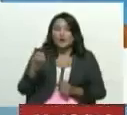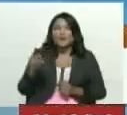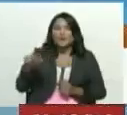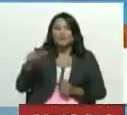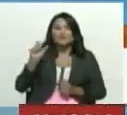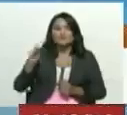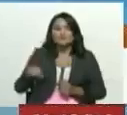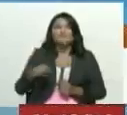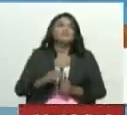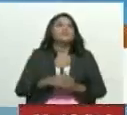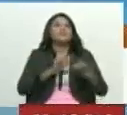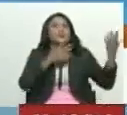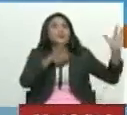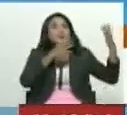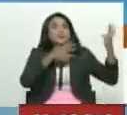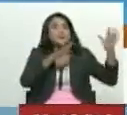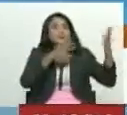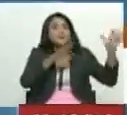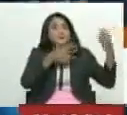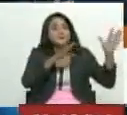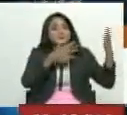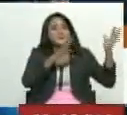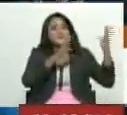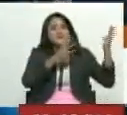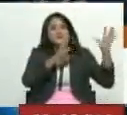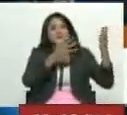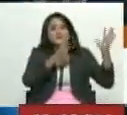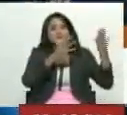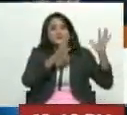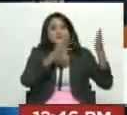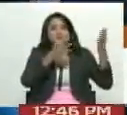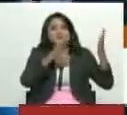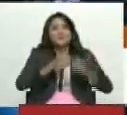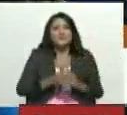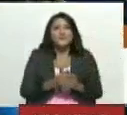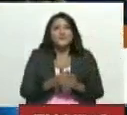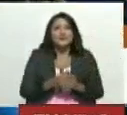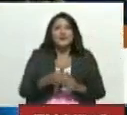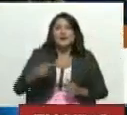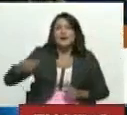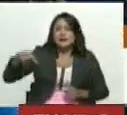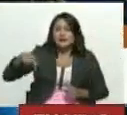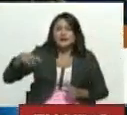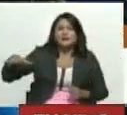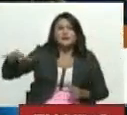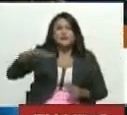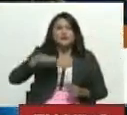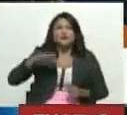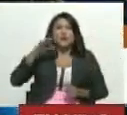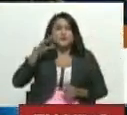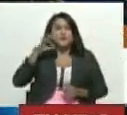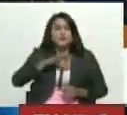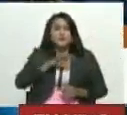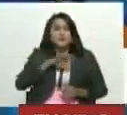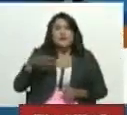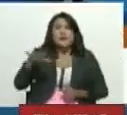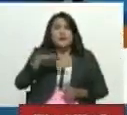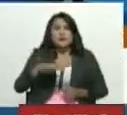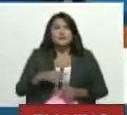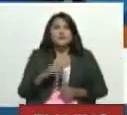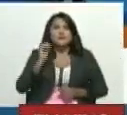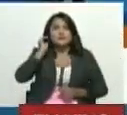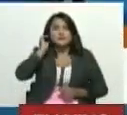que la e que hay en nuestra sociedad un estado ampliado Que es la sociedad